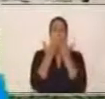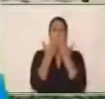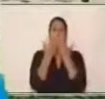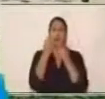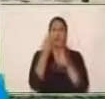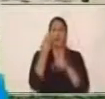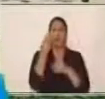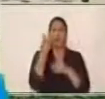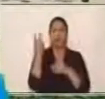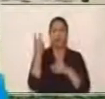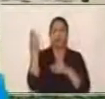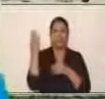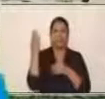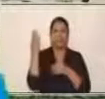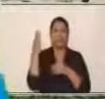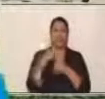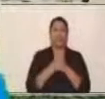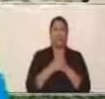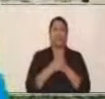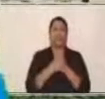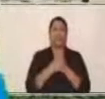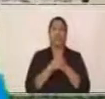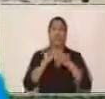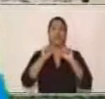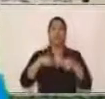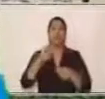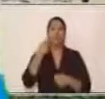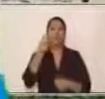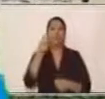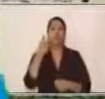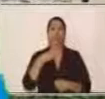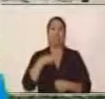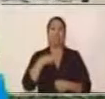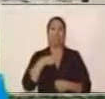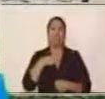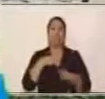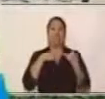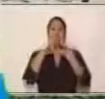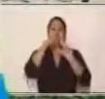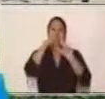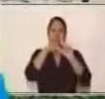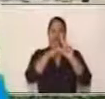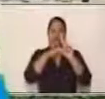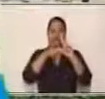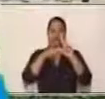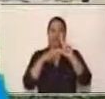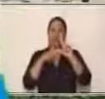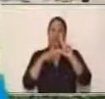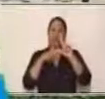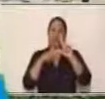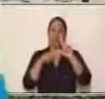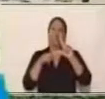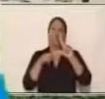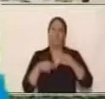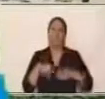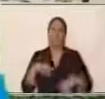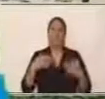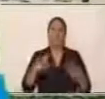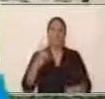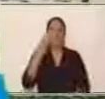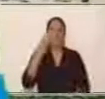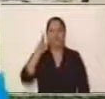podemos notar que en esta parte tenemos un ángulo agudo. Muy bien, ya lo logramos